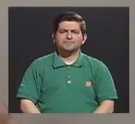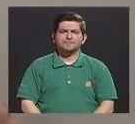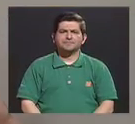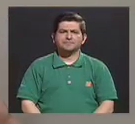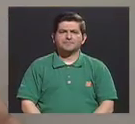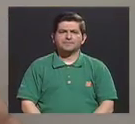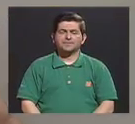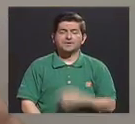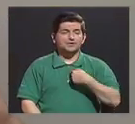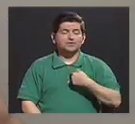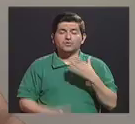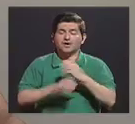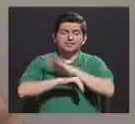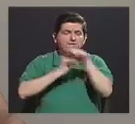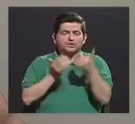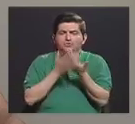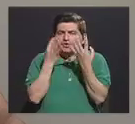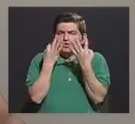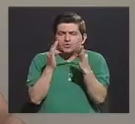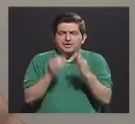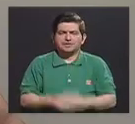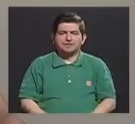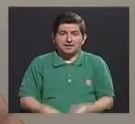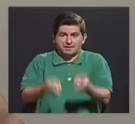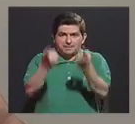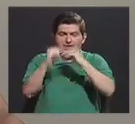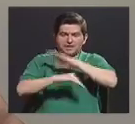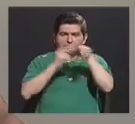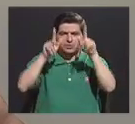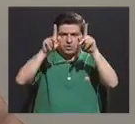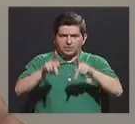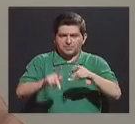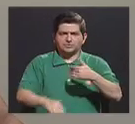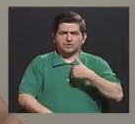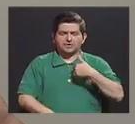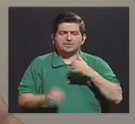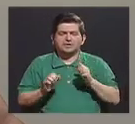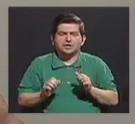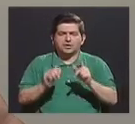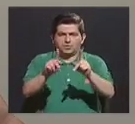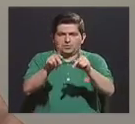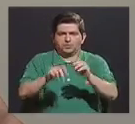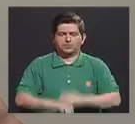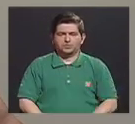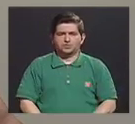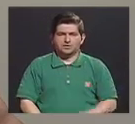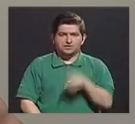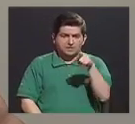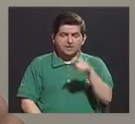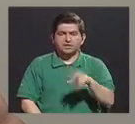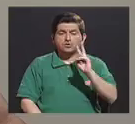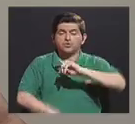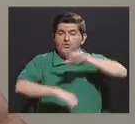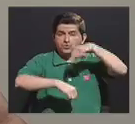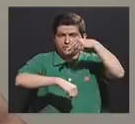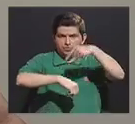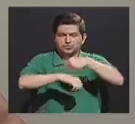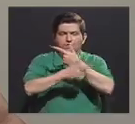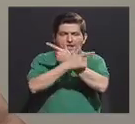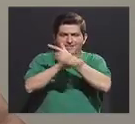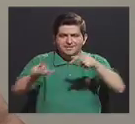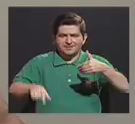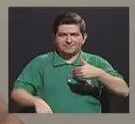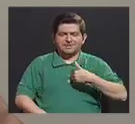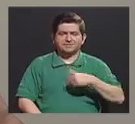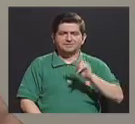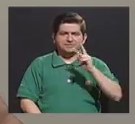lo que fuera por que venga toda la persona que tenga posibilidad de tener estas dos horas libres el